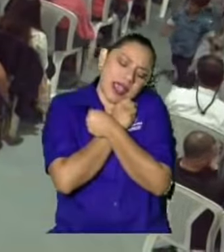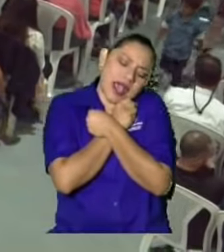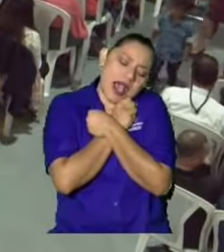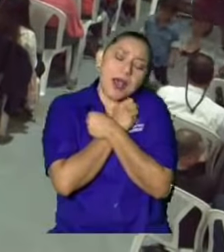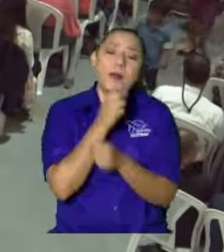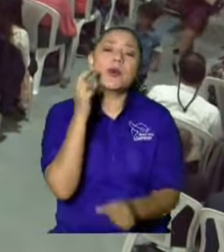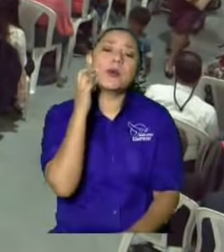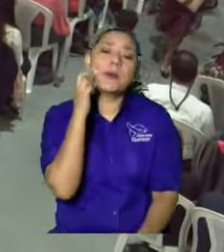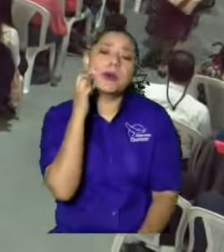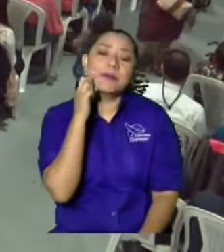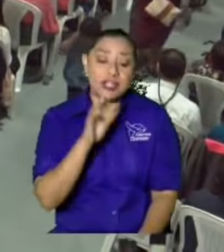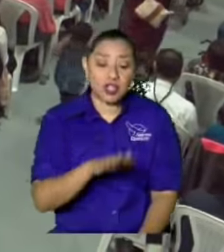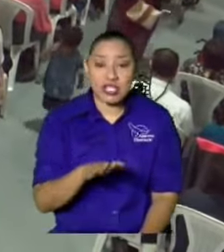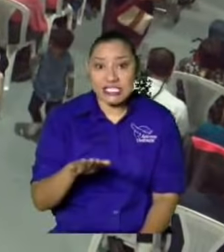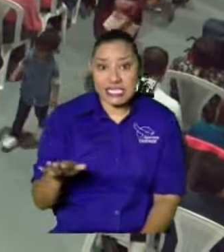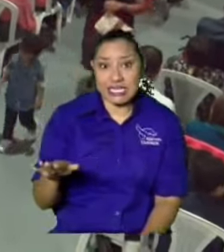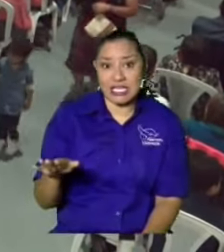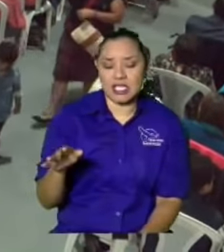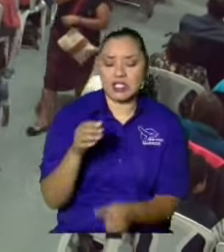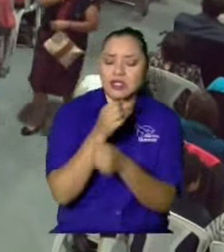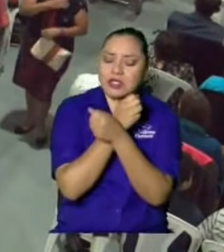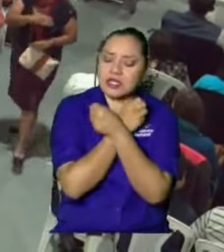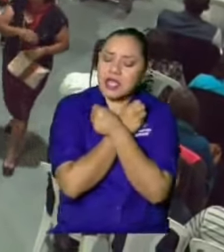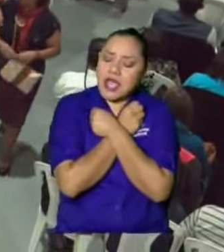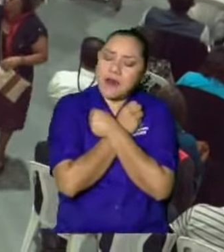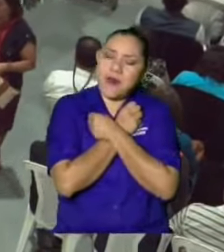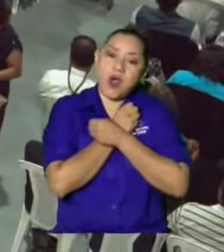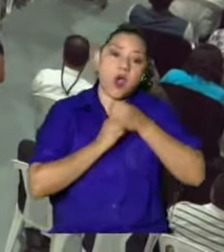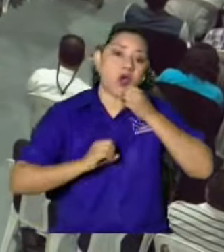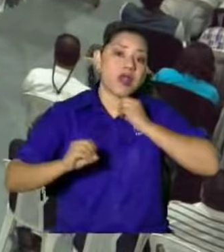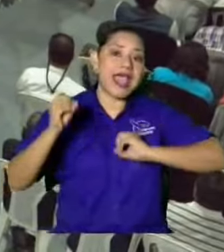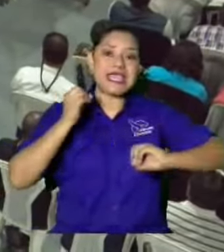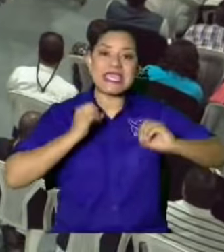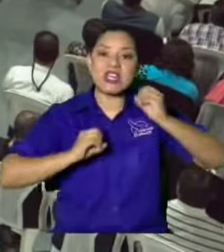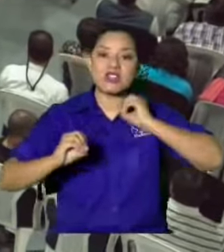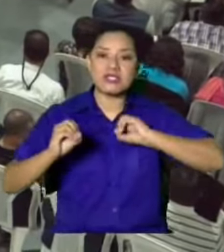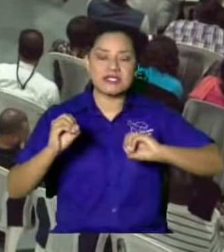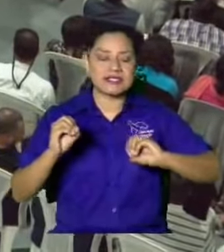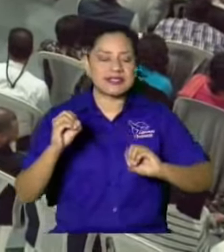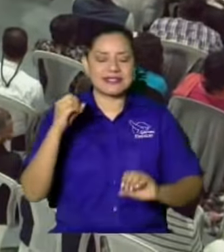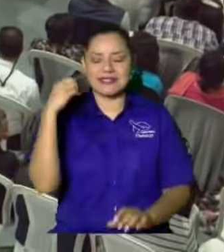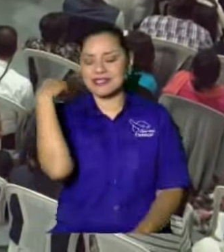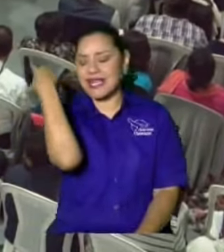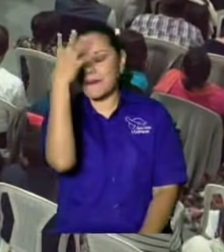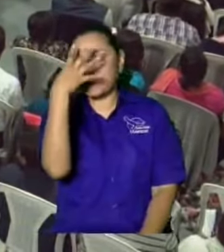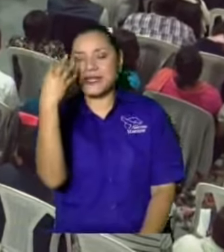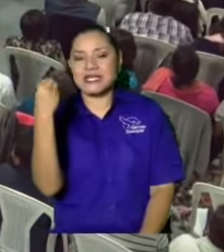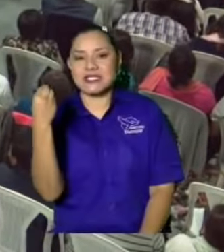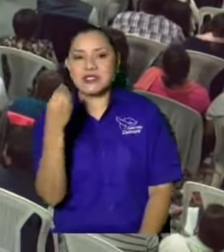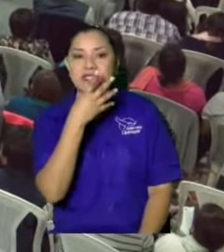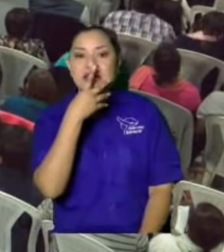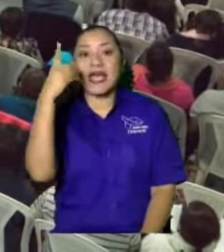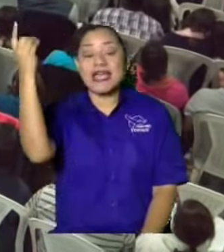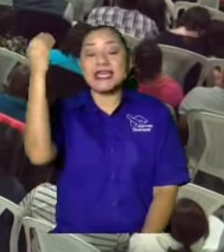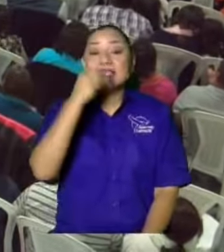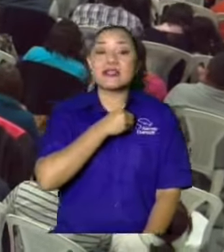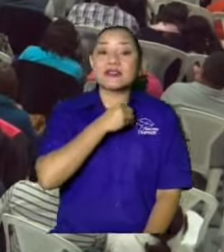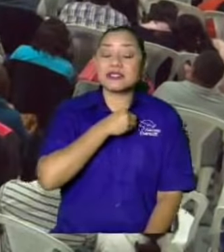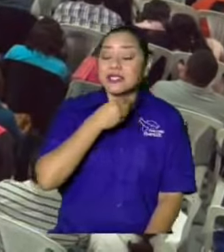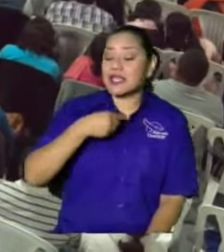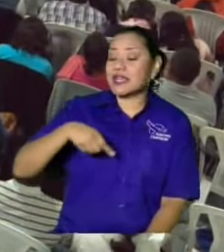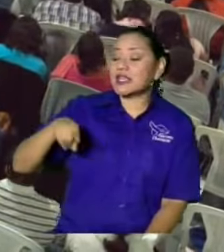Papá, yo te amo. Una inocencia tan linda, hermano amado. Y Dios quiere llevarnos. Entonces el